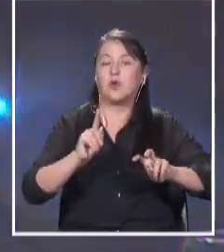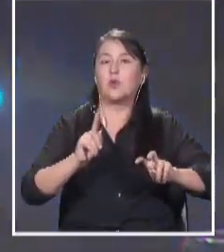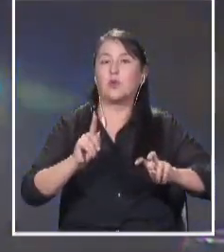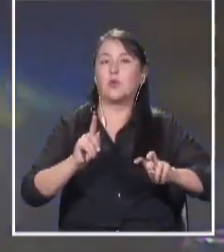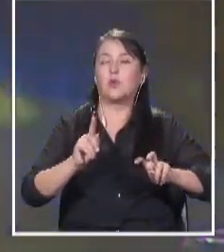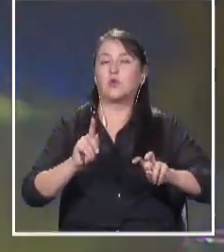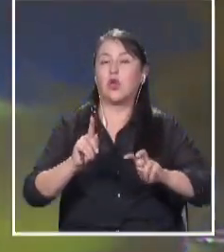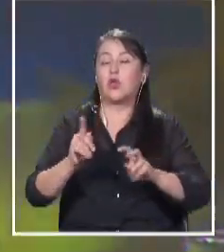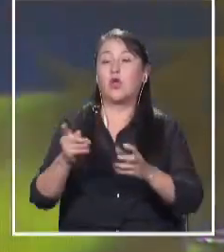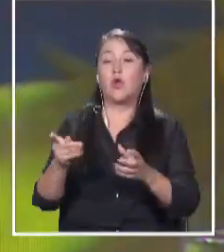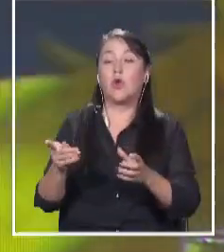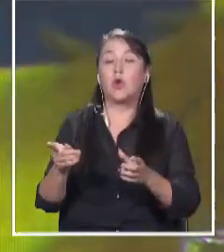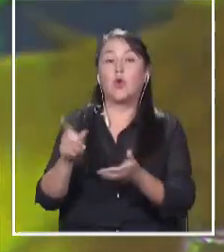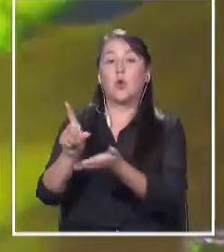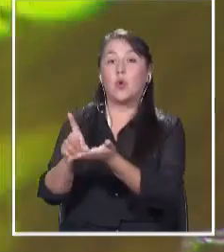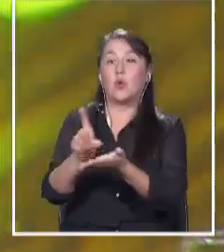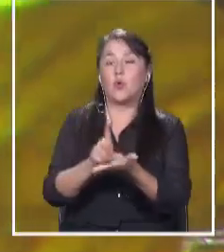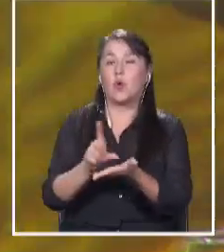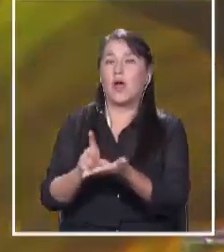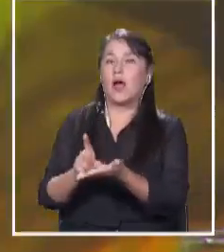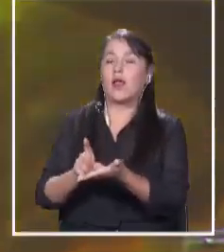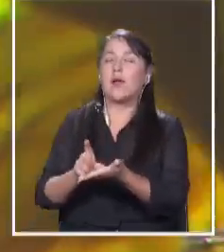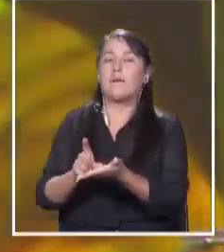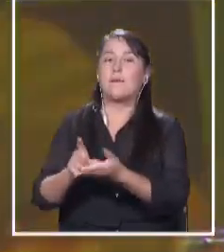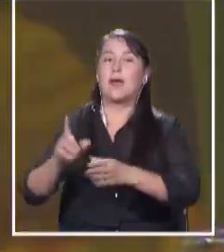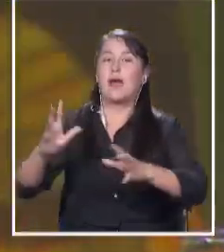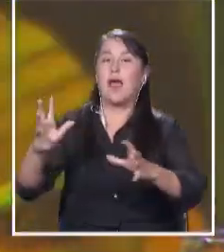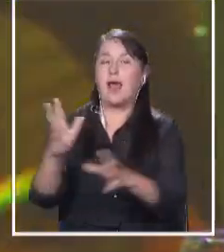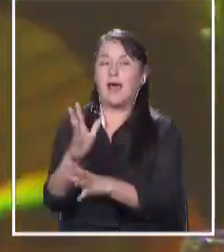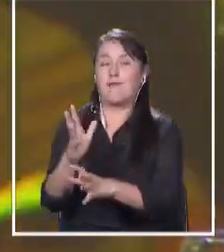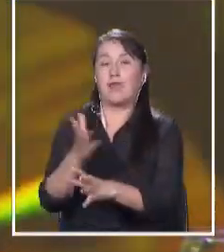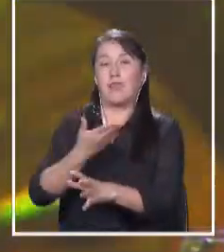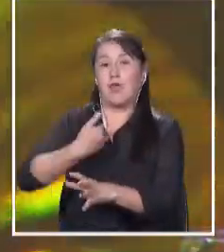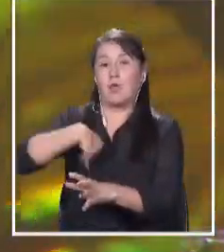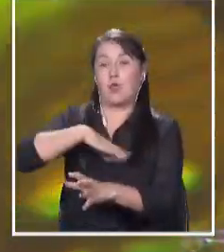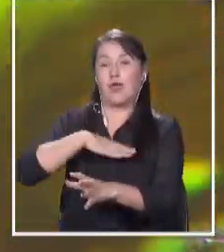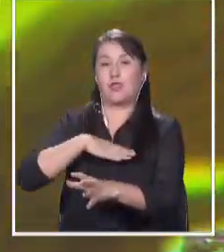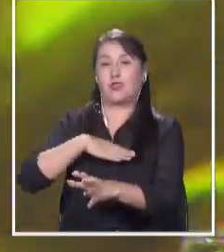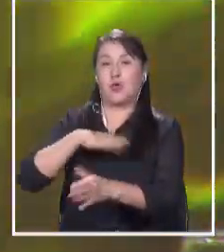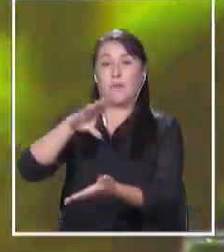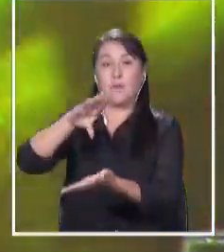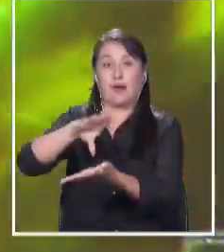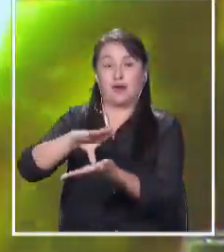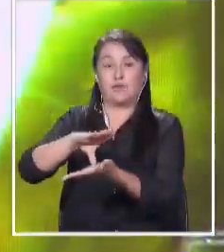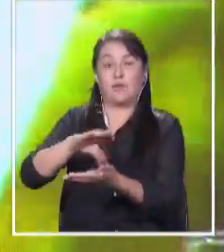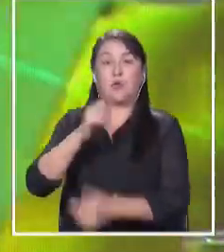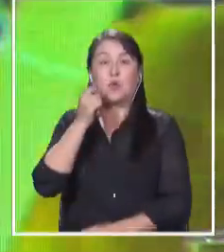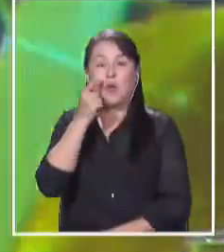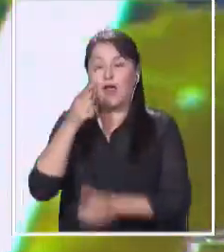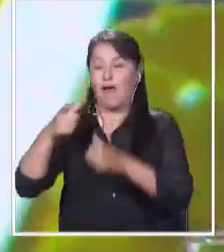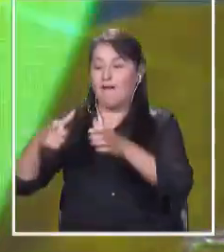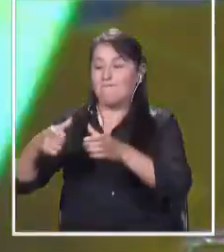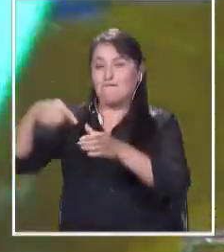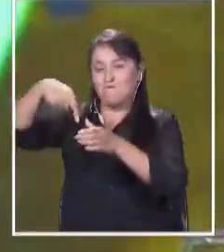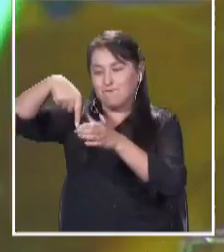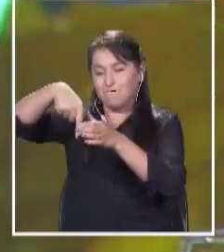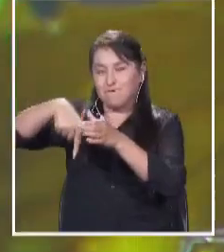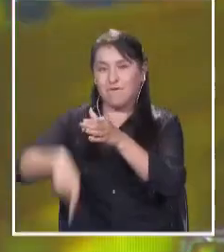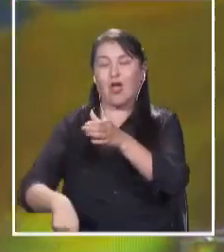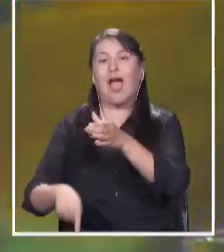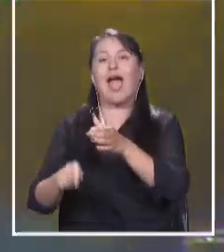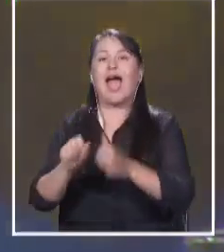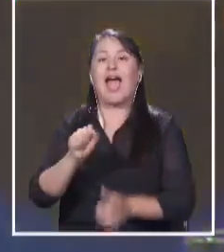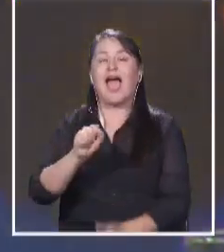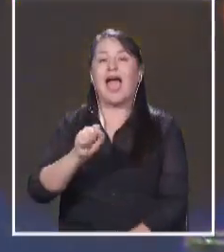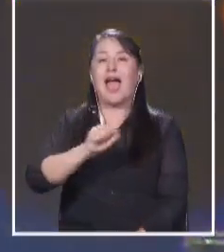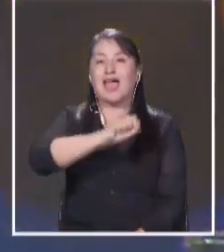extremos y remotos de nuestro país, que es la fosa de Atacama. En